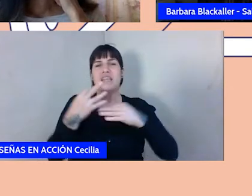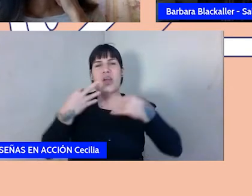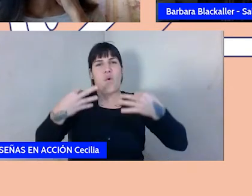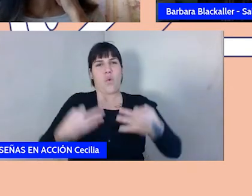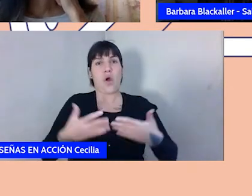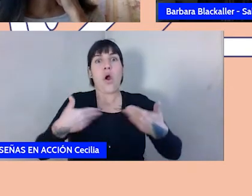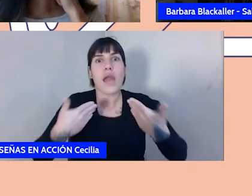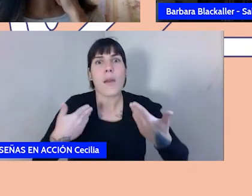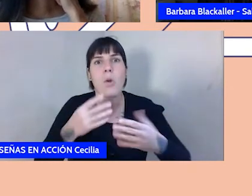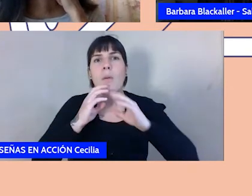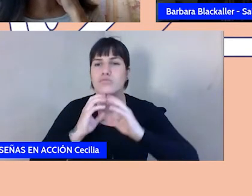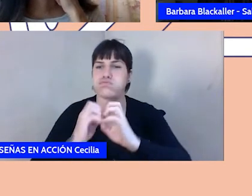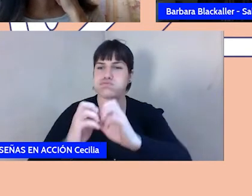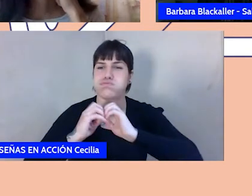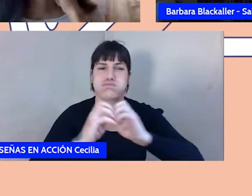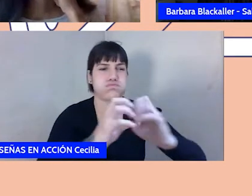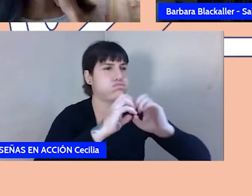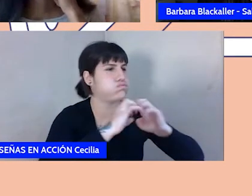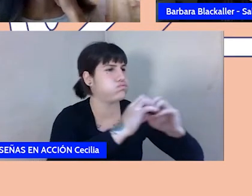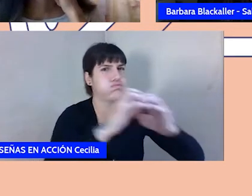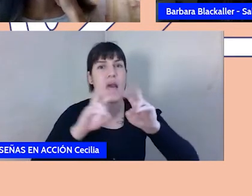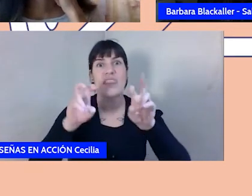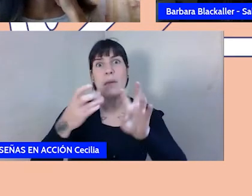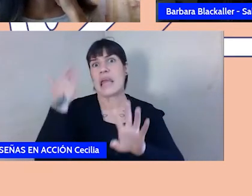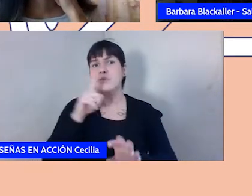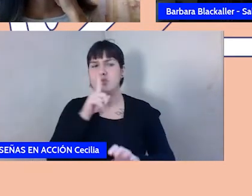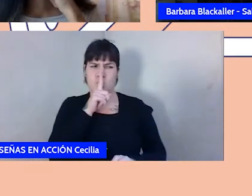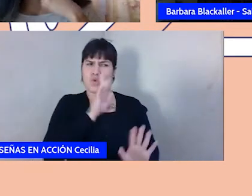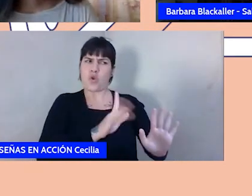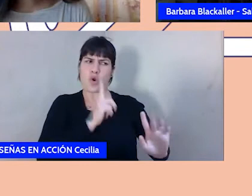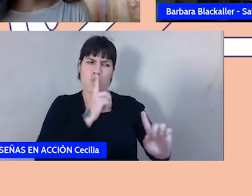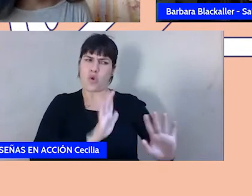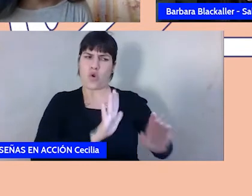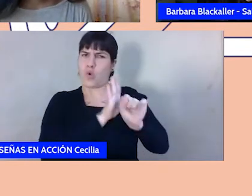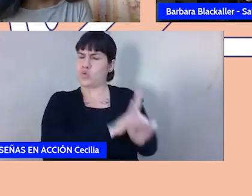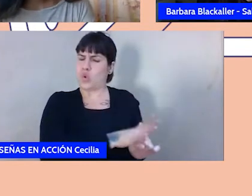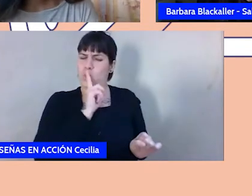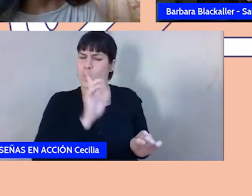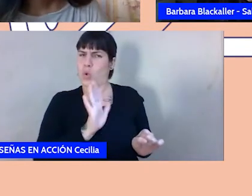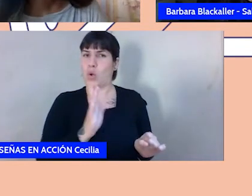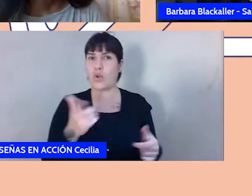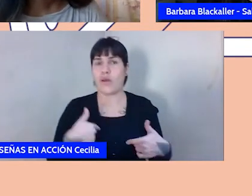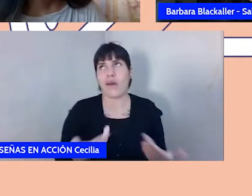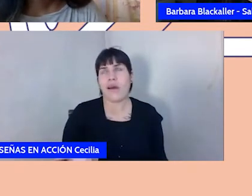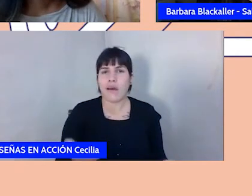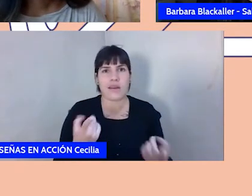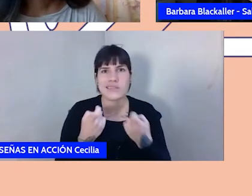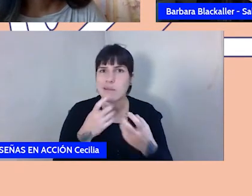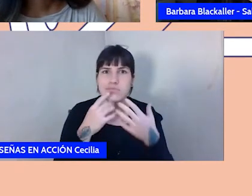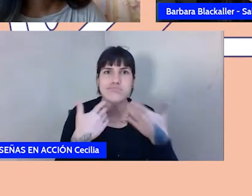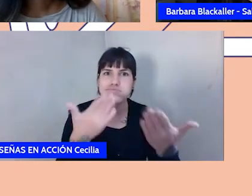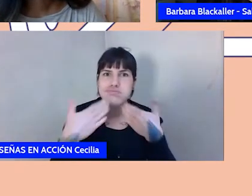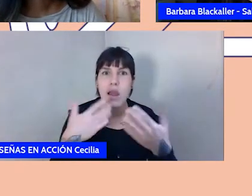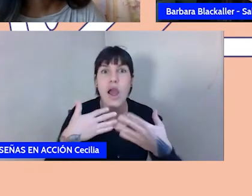Y que de pronto eran tabú, que de pronto tal. Y de hecho, cabe mencionar que yo formo parte de la comunidad de Open Heroines